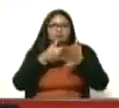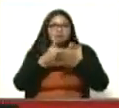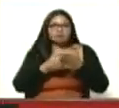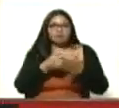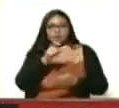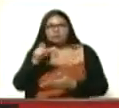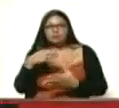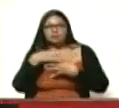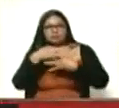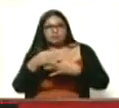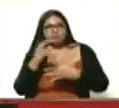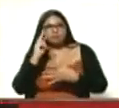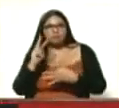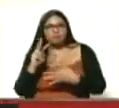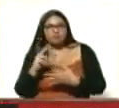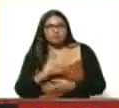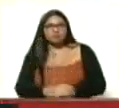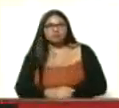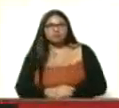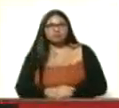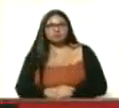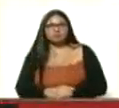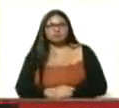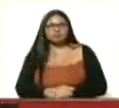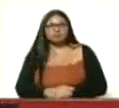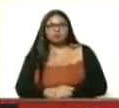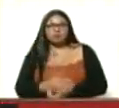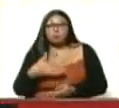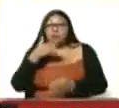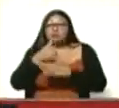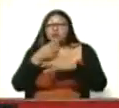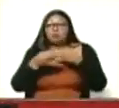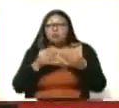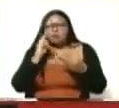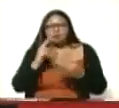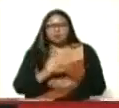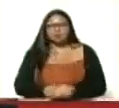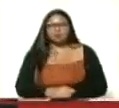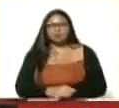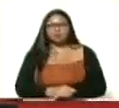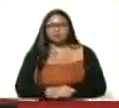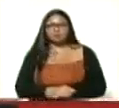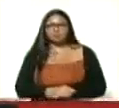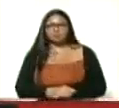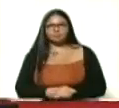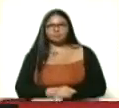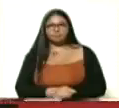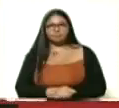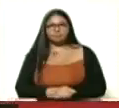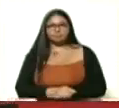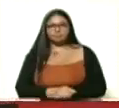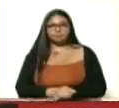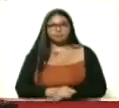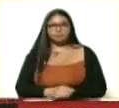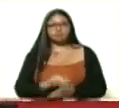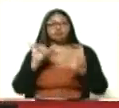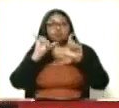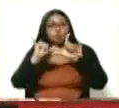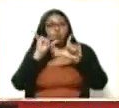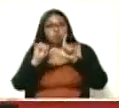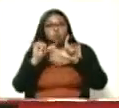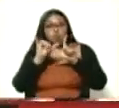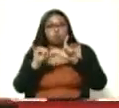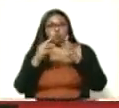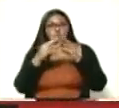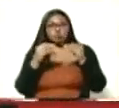esté interesada en ver el documental, ¿cómo lo hace? ¿Dónde puede ingresar? ¿Dónde lo bueno, pueden ver? Bueno, está en el canal Free Alexa App de YouTube, en todos los